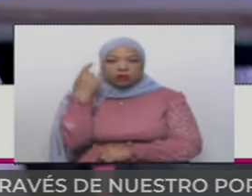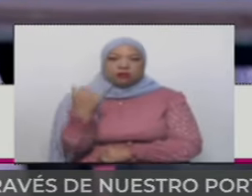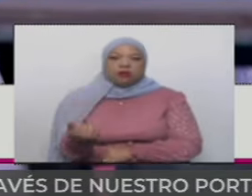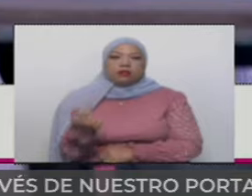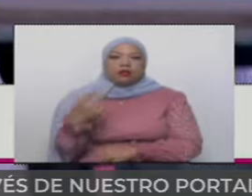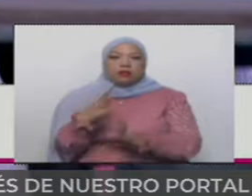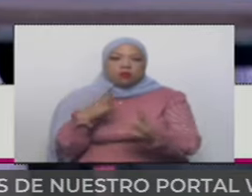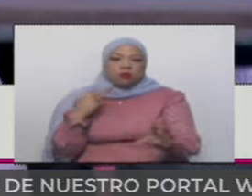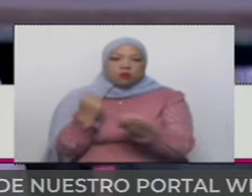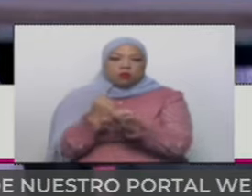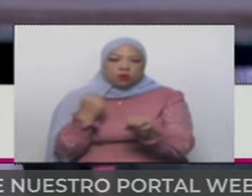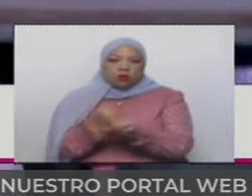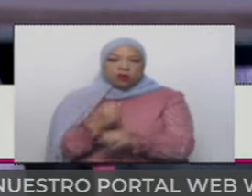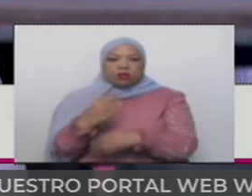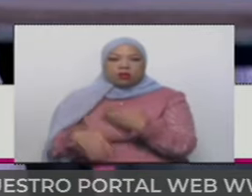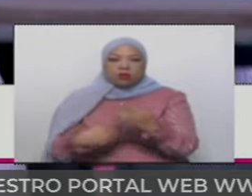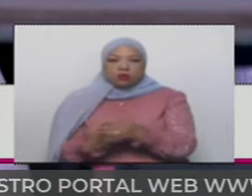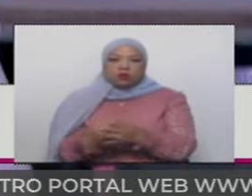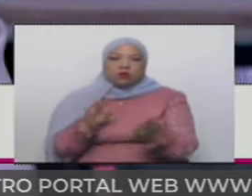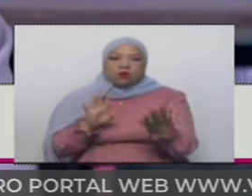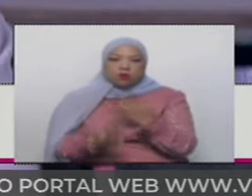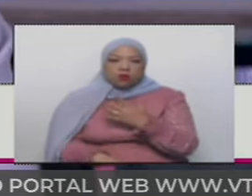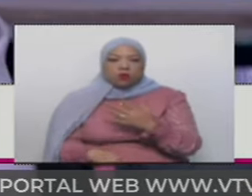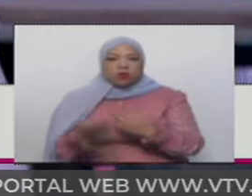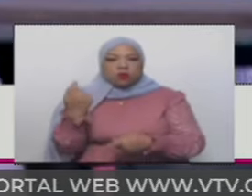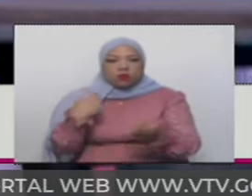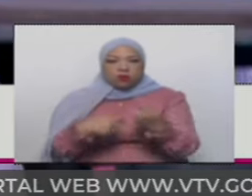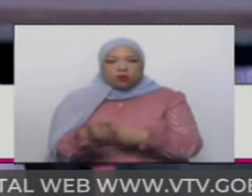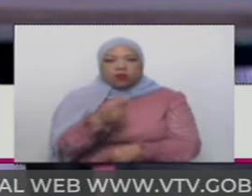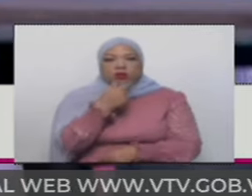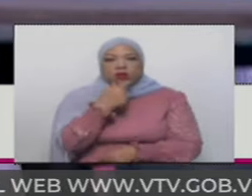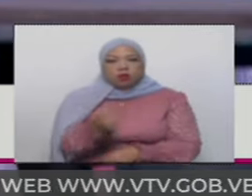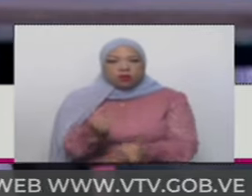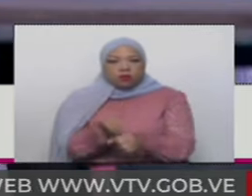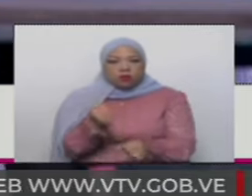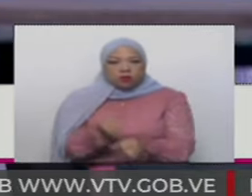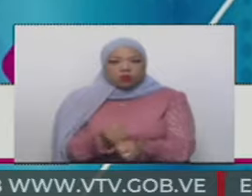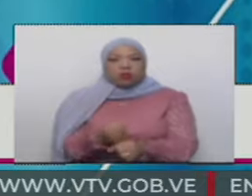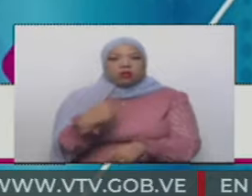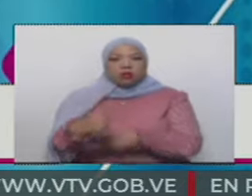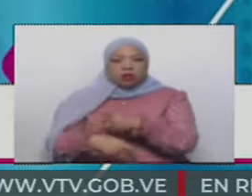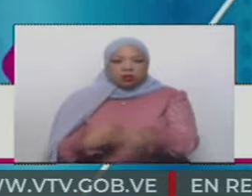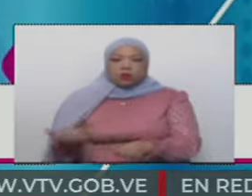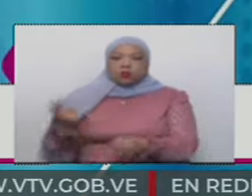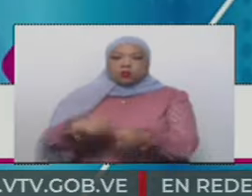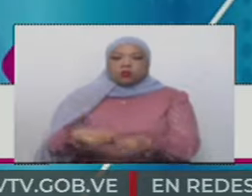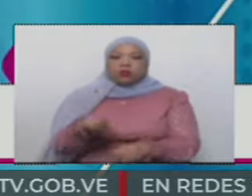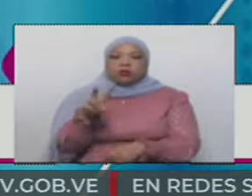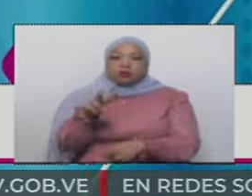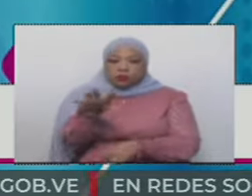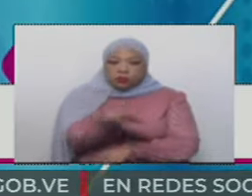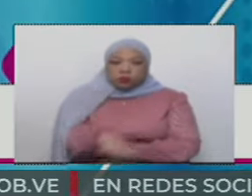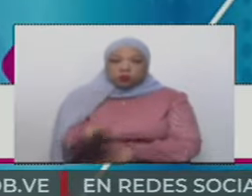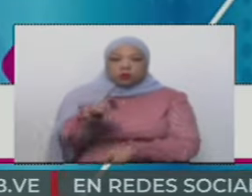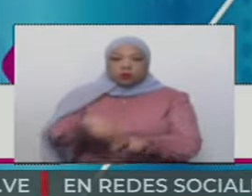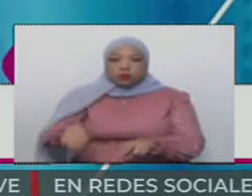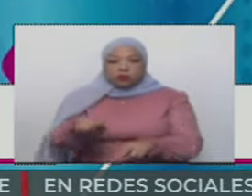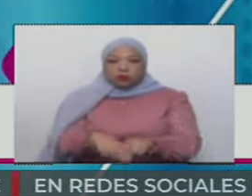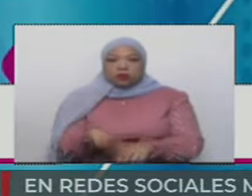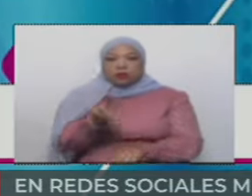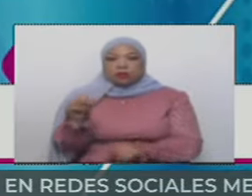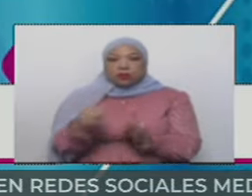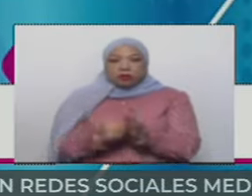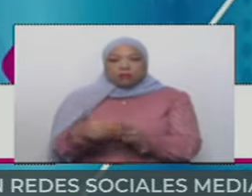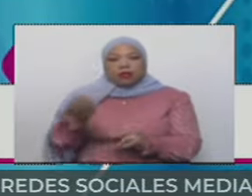cola para entrar a la Feria del Libro, para Mafalda, para el pabellón infantil, donde los niños, más de 20.000